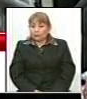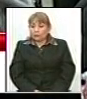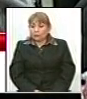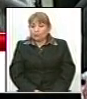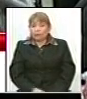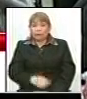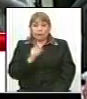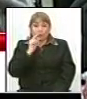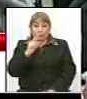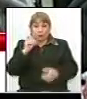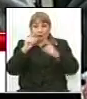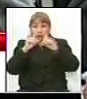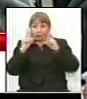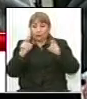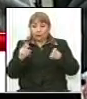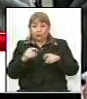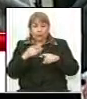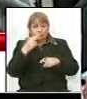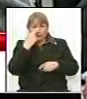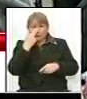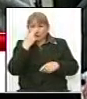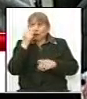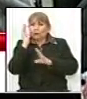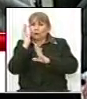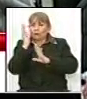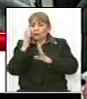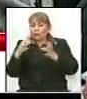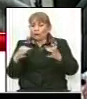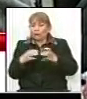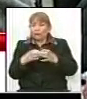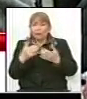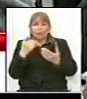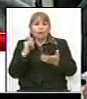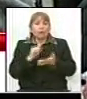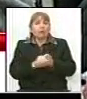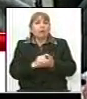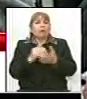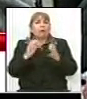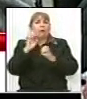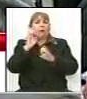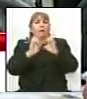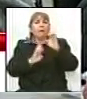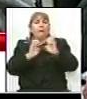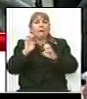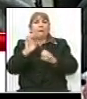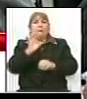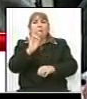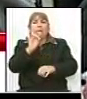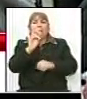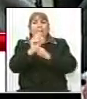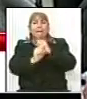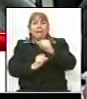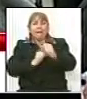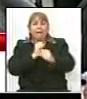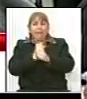Este cuadro me llamó mucho la atención y lo expuse en el Congreso porque esto es con estadísticas de 7 años de